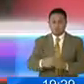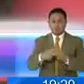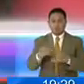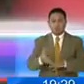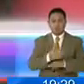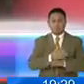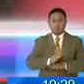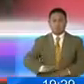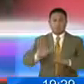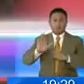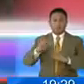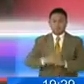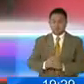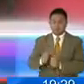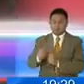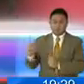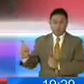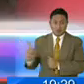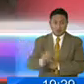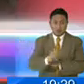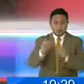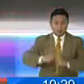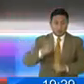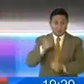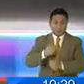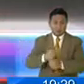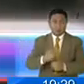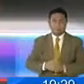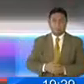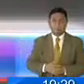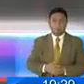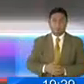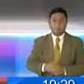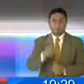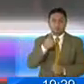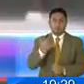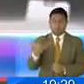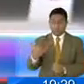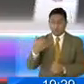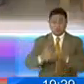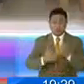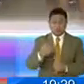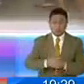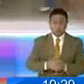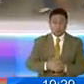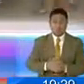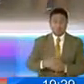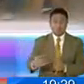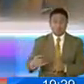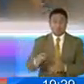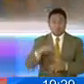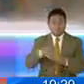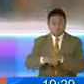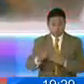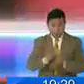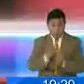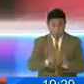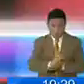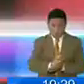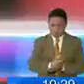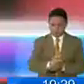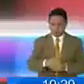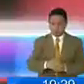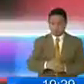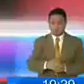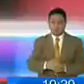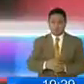compromiso con el que cada uno de nosotros hace su trabajo. Por lo que aseguran que un hecho de esta naturaleza no habría ocurrido en este lugar.